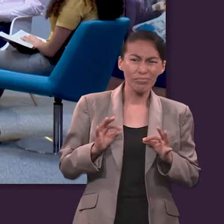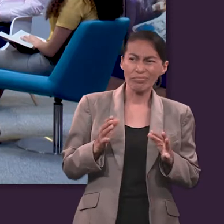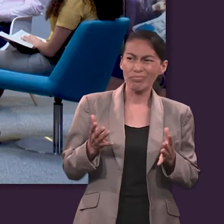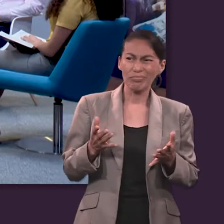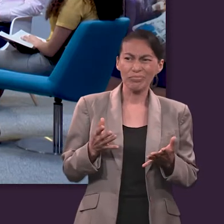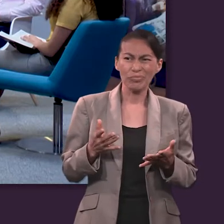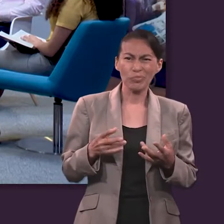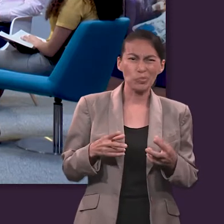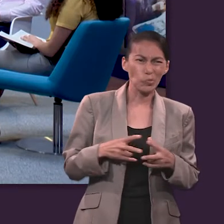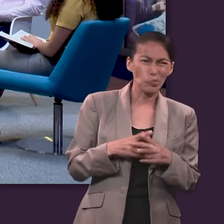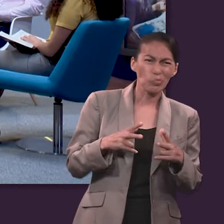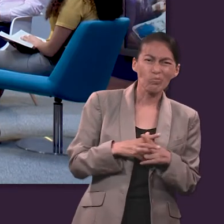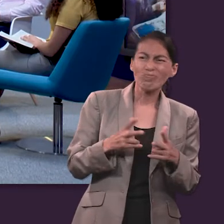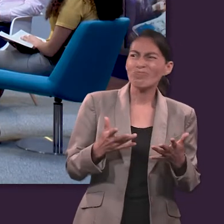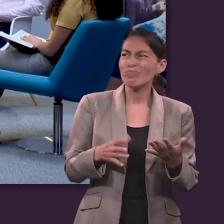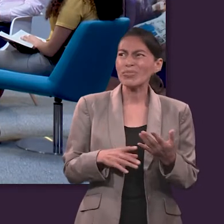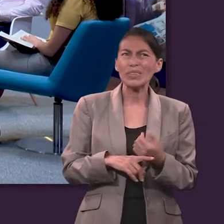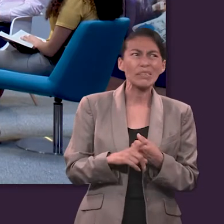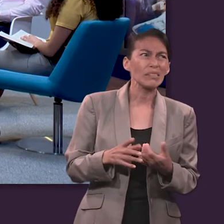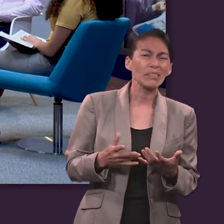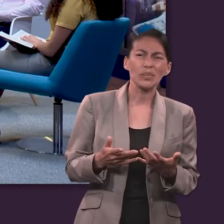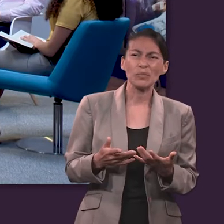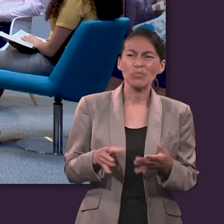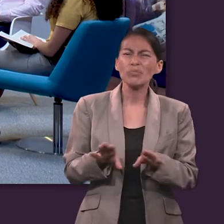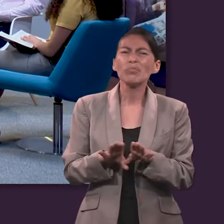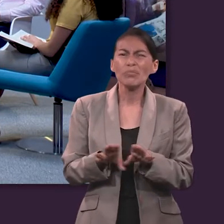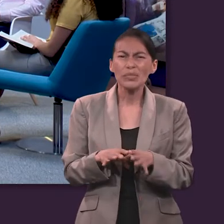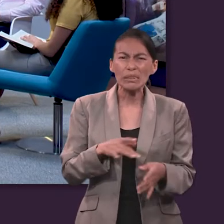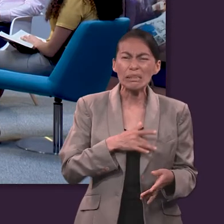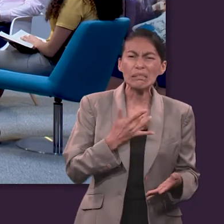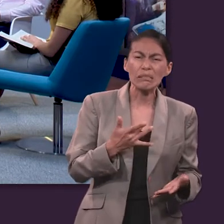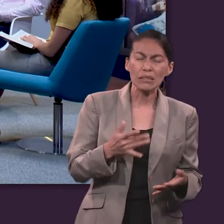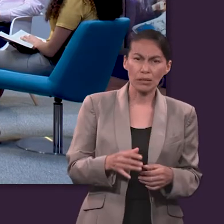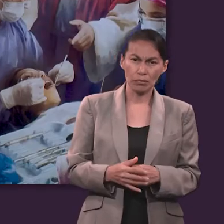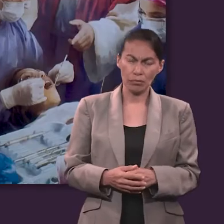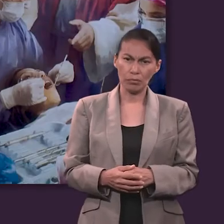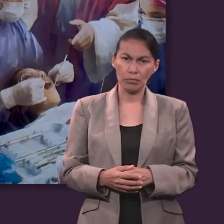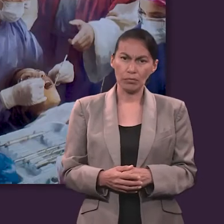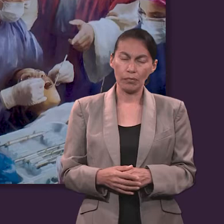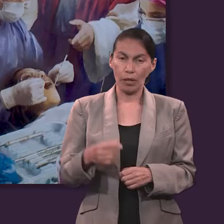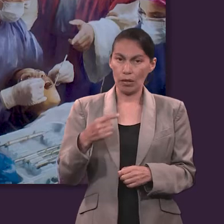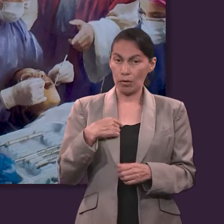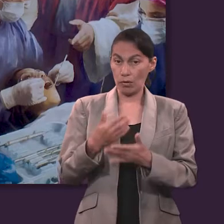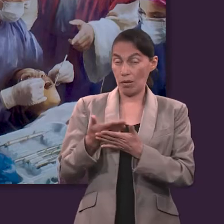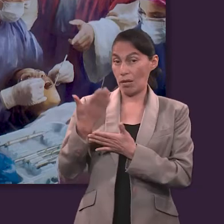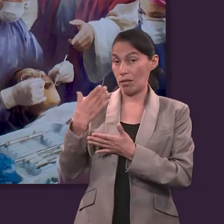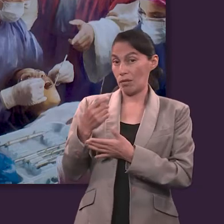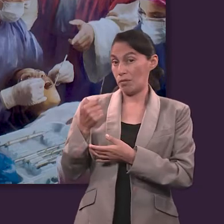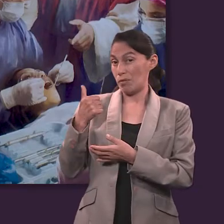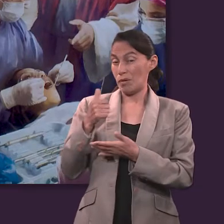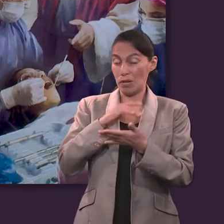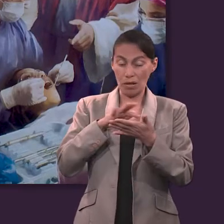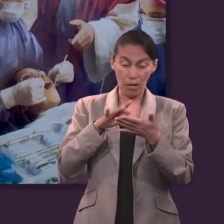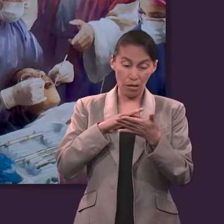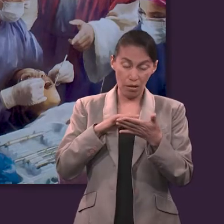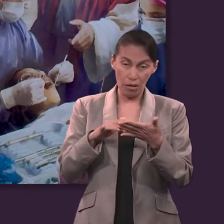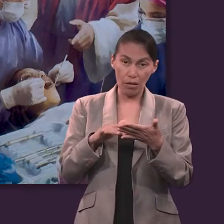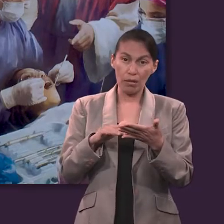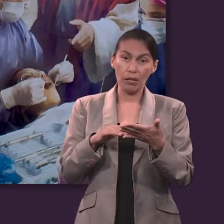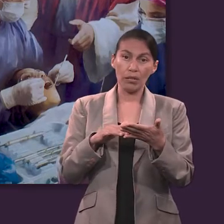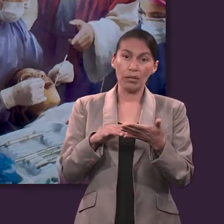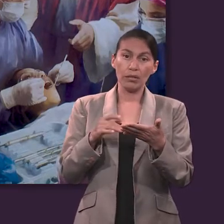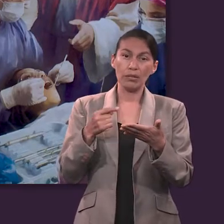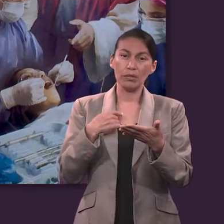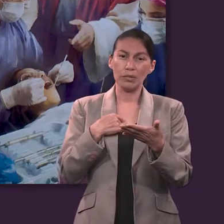vivimos? Cuando leí la primera vez ese versículo en el contexto de esa lección, tuve un